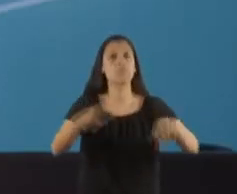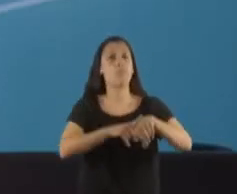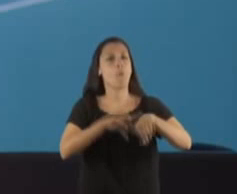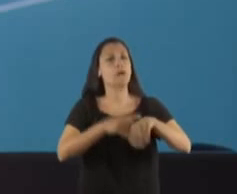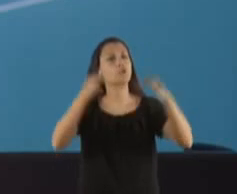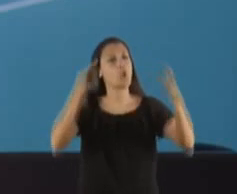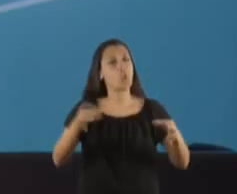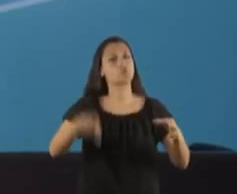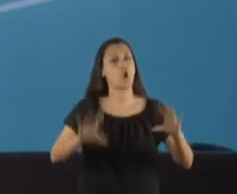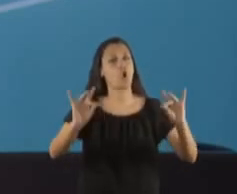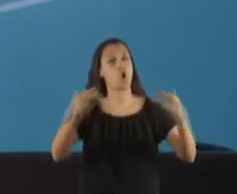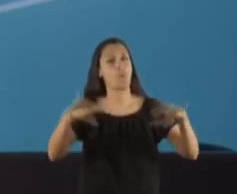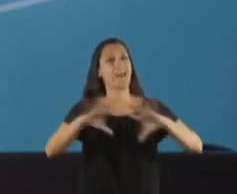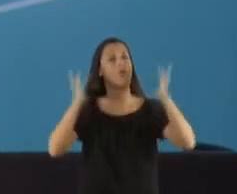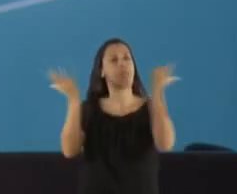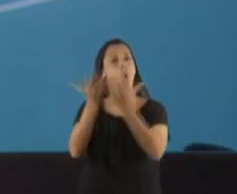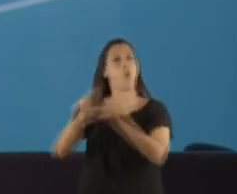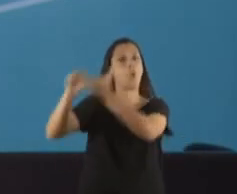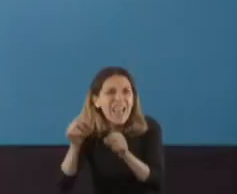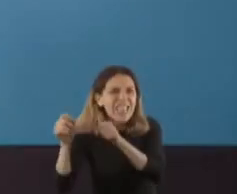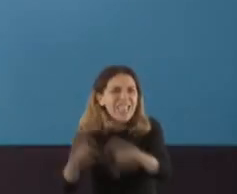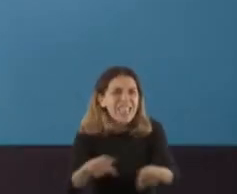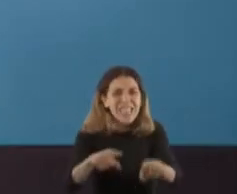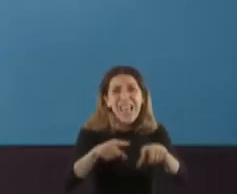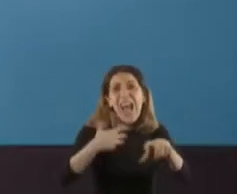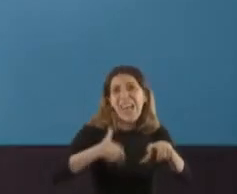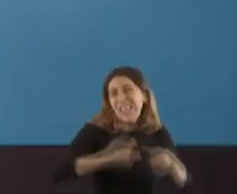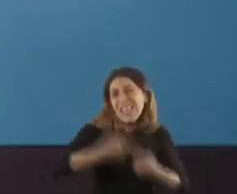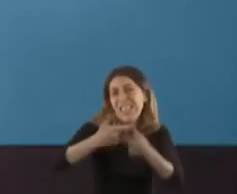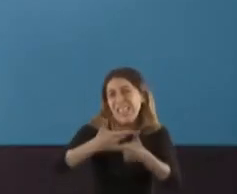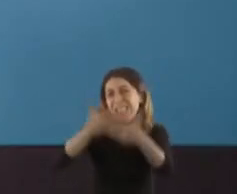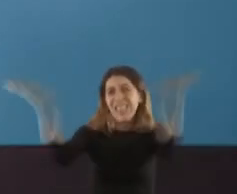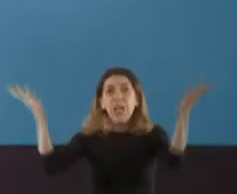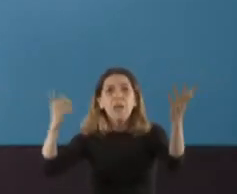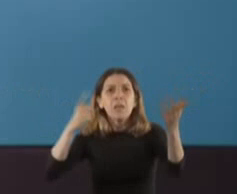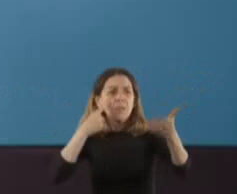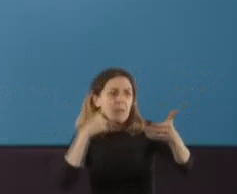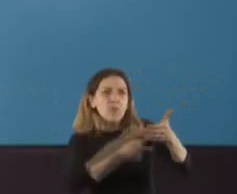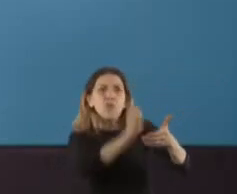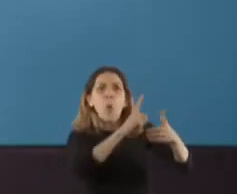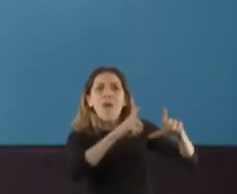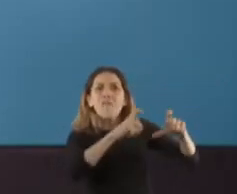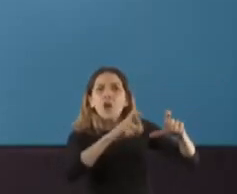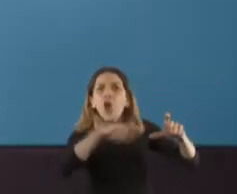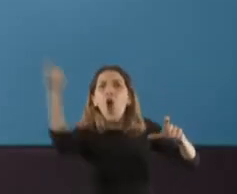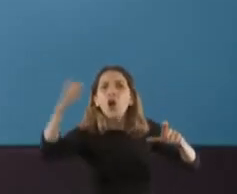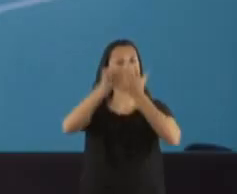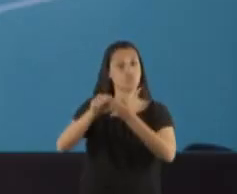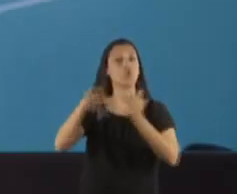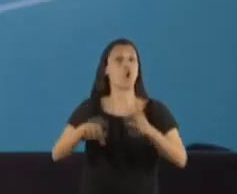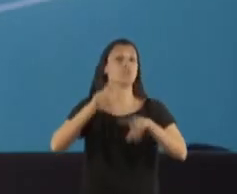siempre hay una buena razón siempre y la mejor manera de sacar al 40% de la pobreza es con políticas sostenidas